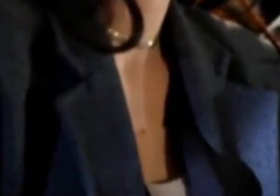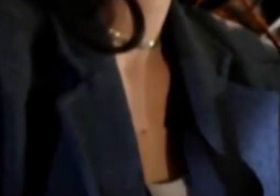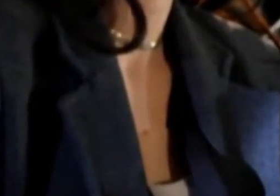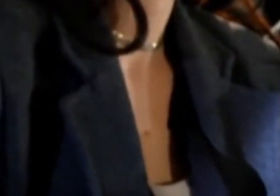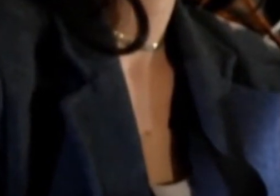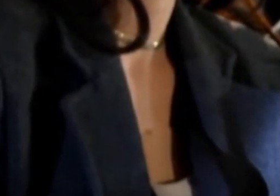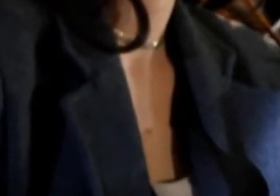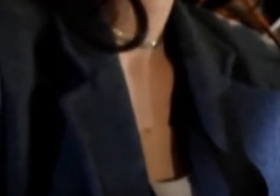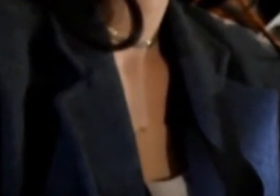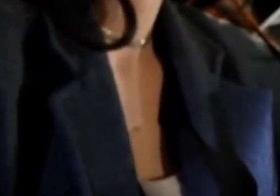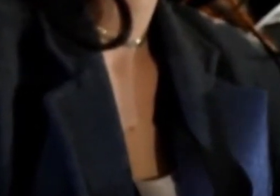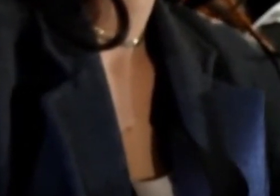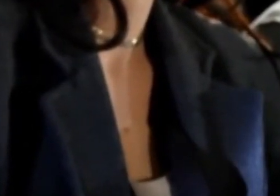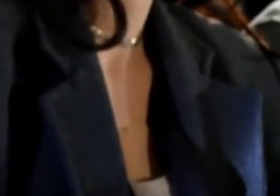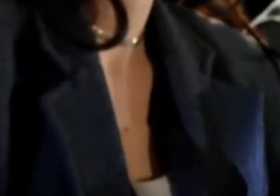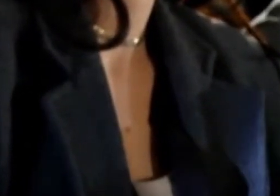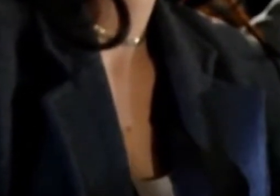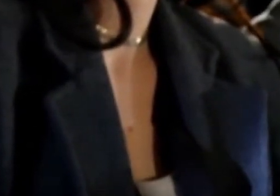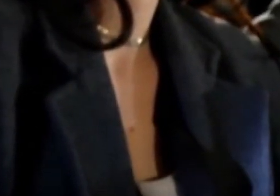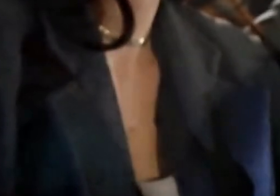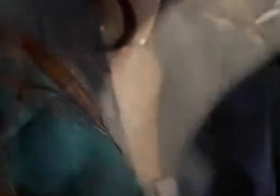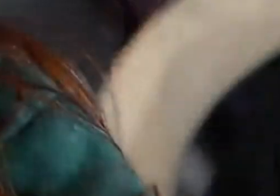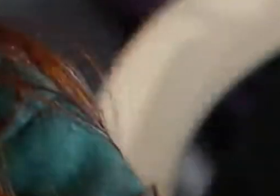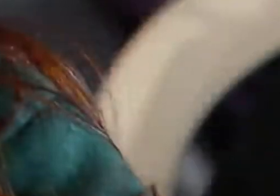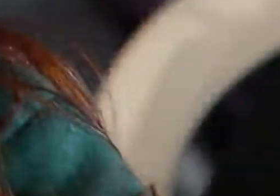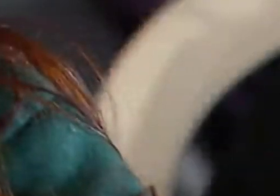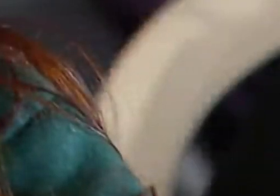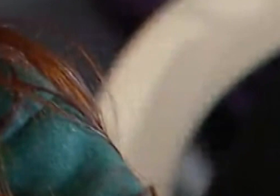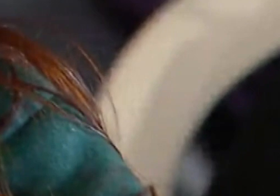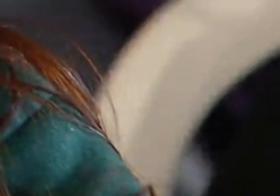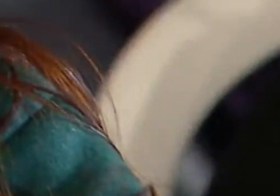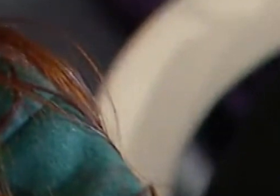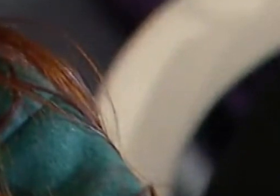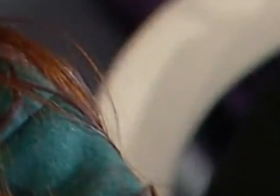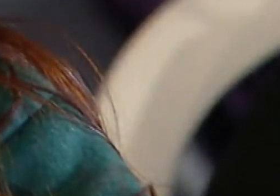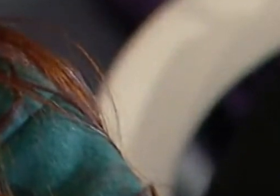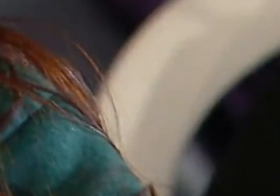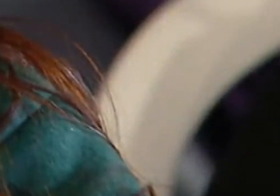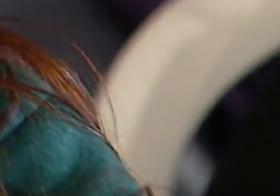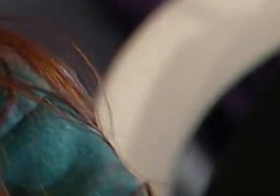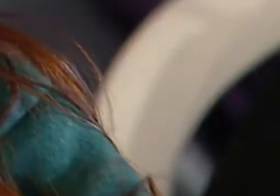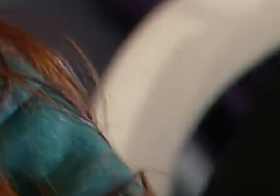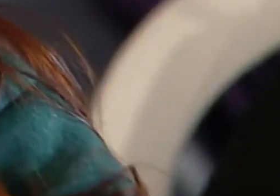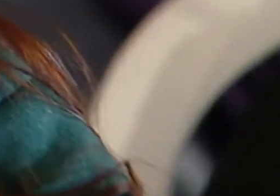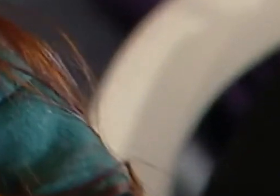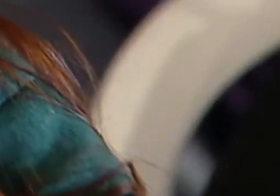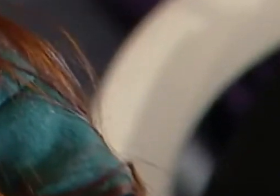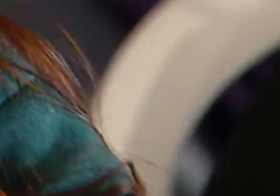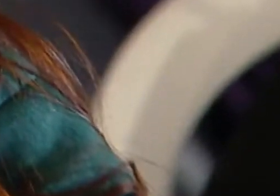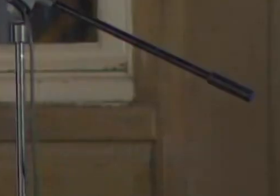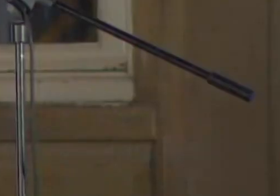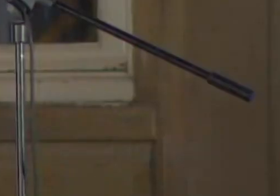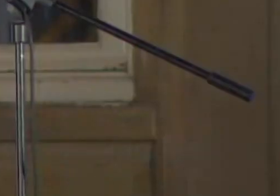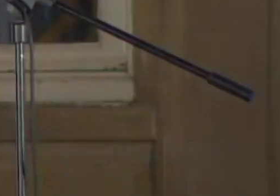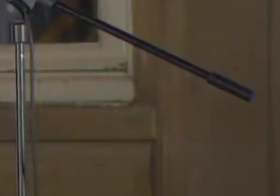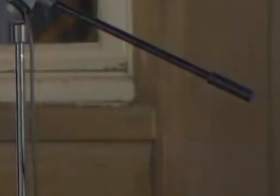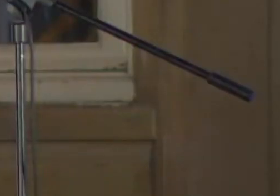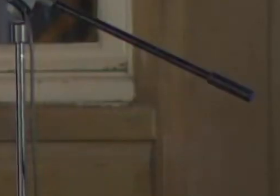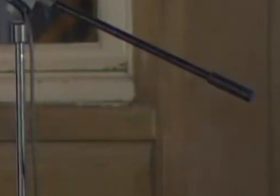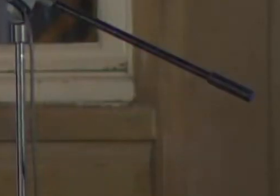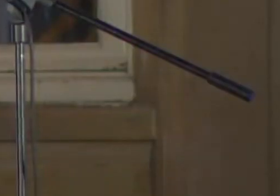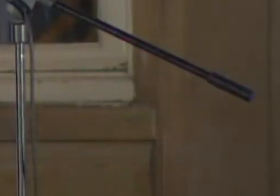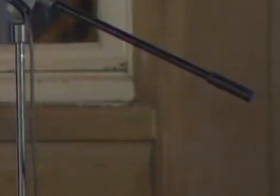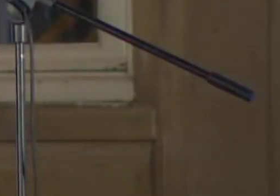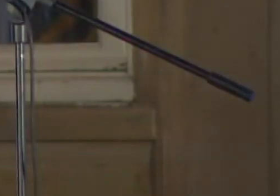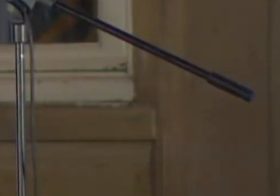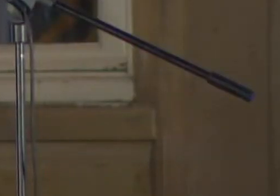servicios o por hora labor a situaciones de acoso sexual y acoso laboral en las empresas, tipos de contratación que estarían en riesgo en caso de